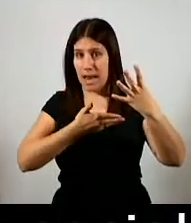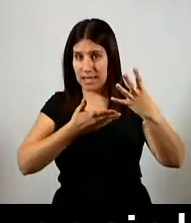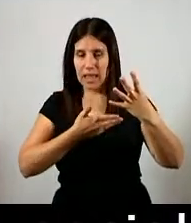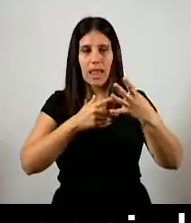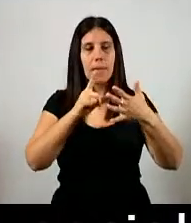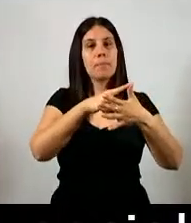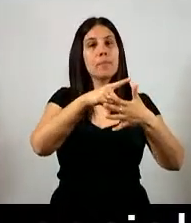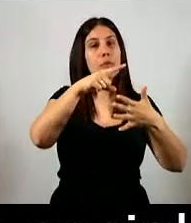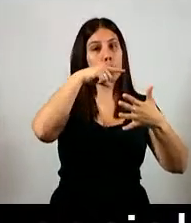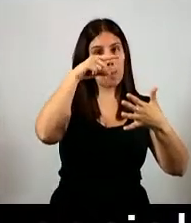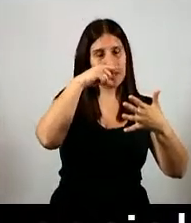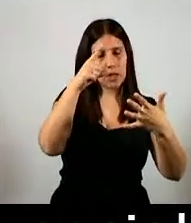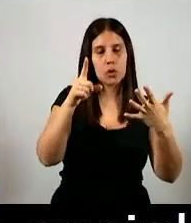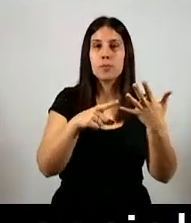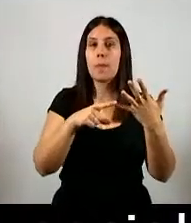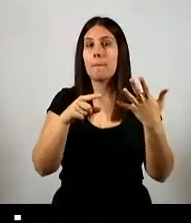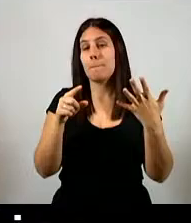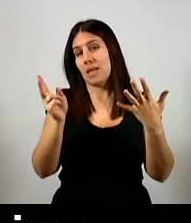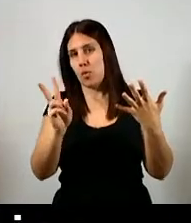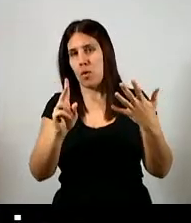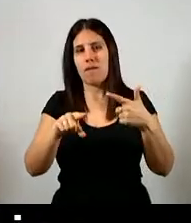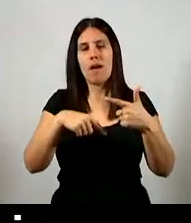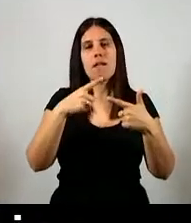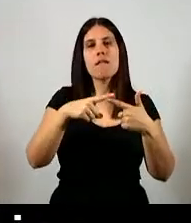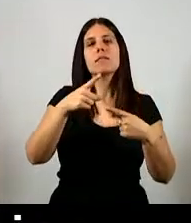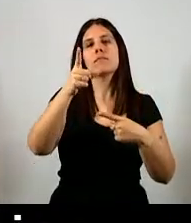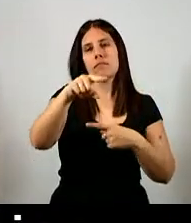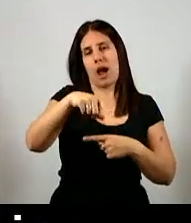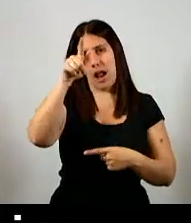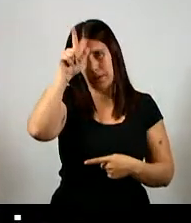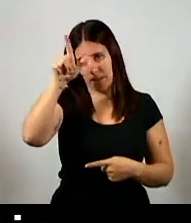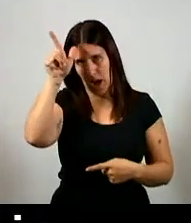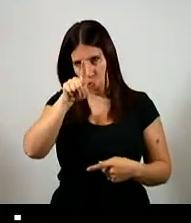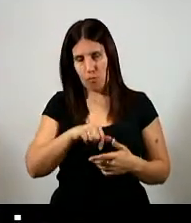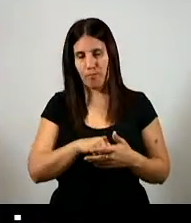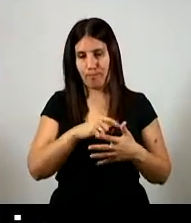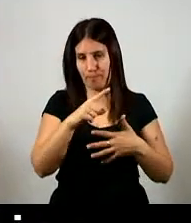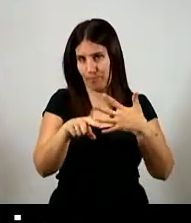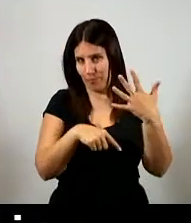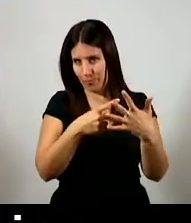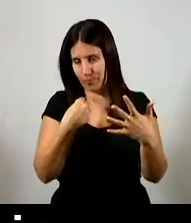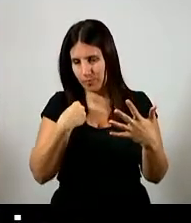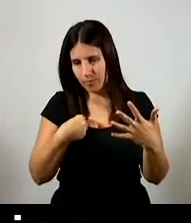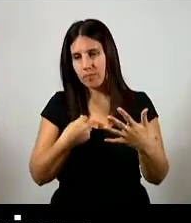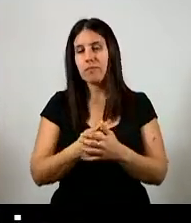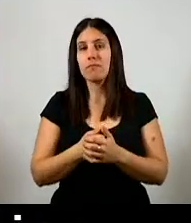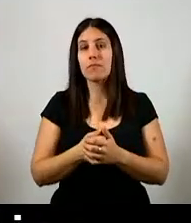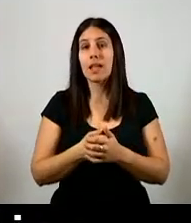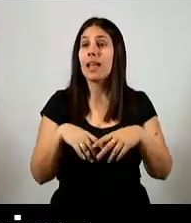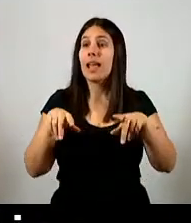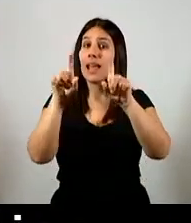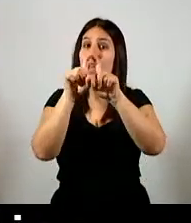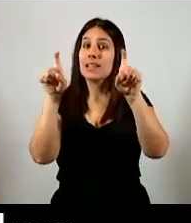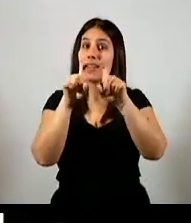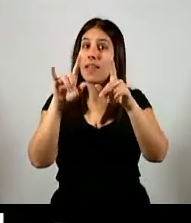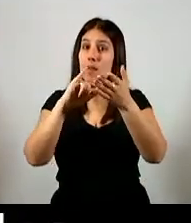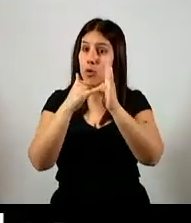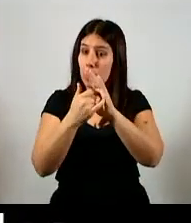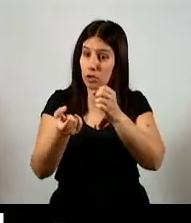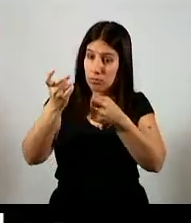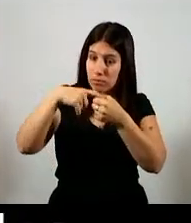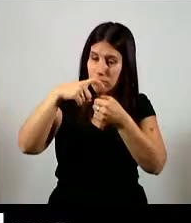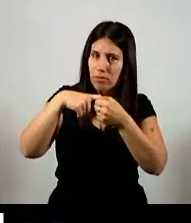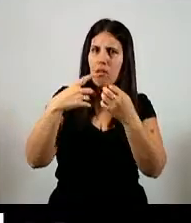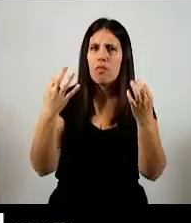Benito, Villanueva de la Serena y Almendralejo. Las entidades participantes en el proyecto deberán diseñar un